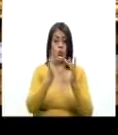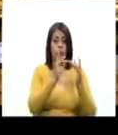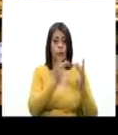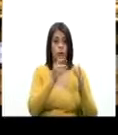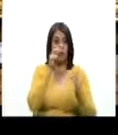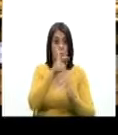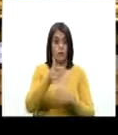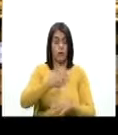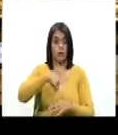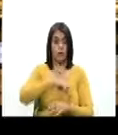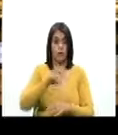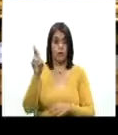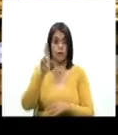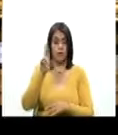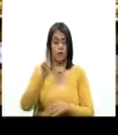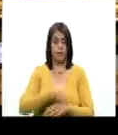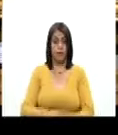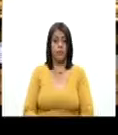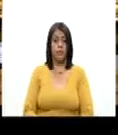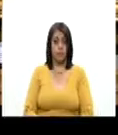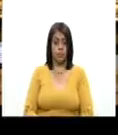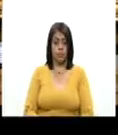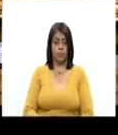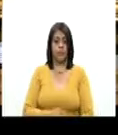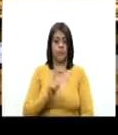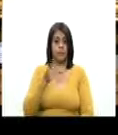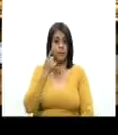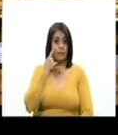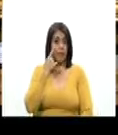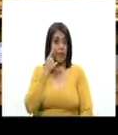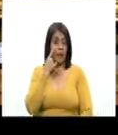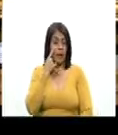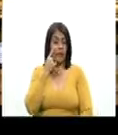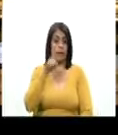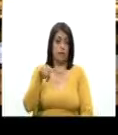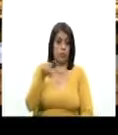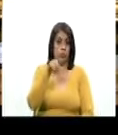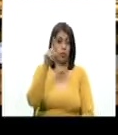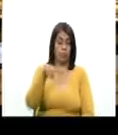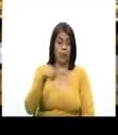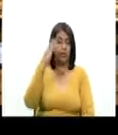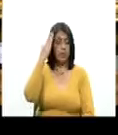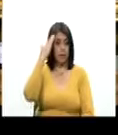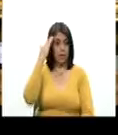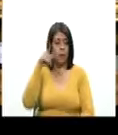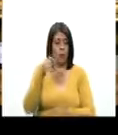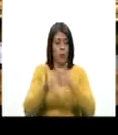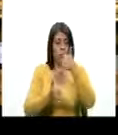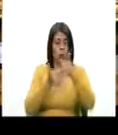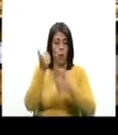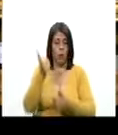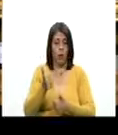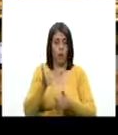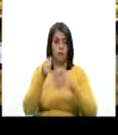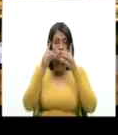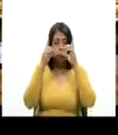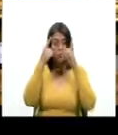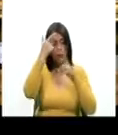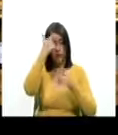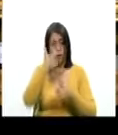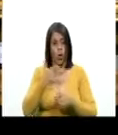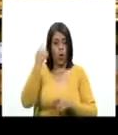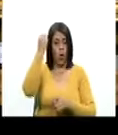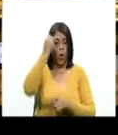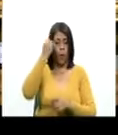de nuestra República, no solamente para que esté ojo avisor, sino también para saber cuál es la posición de